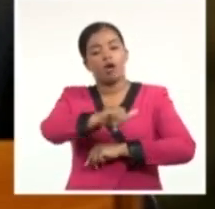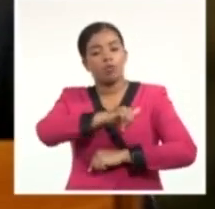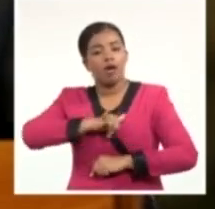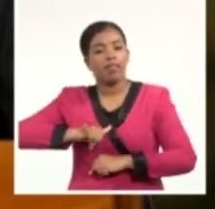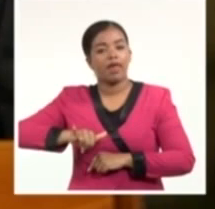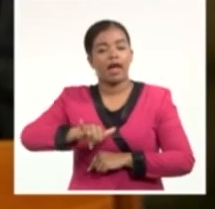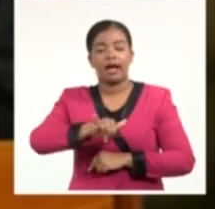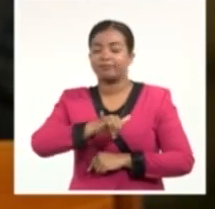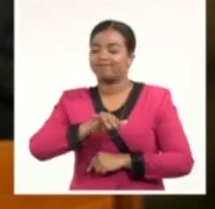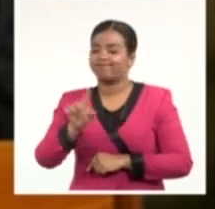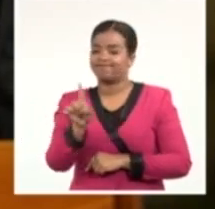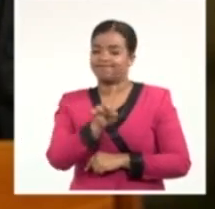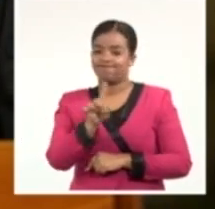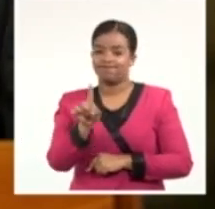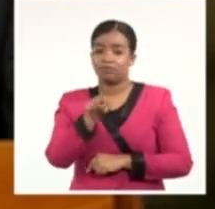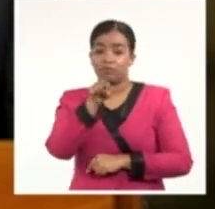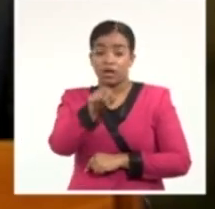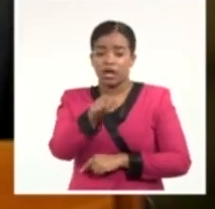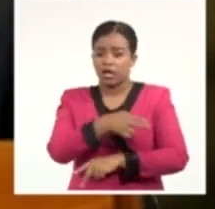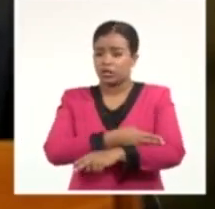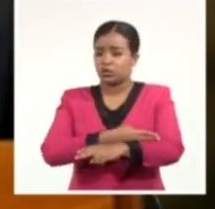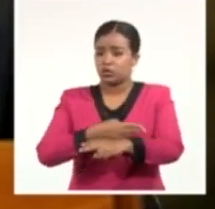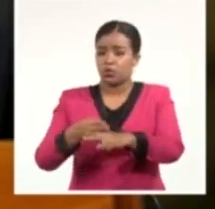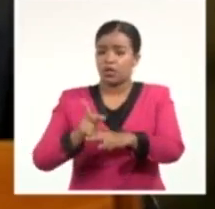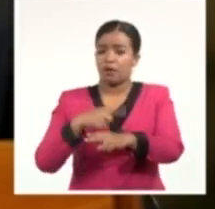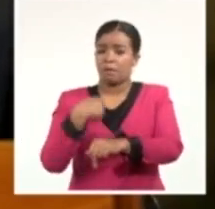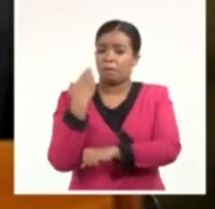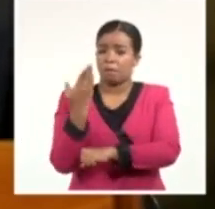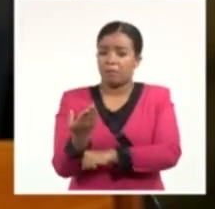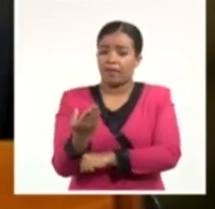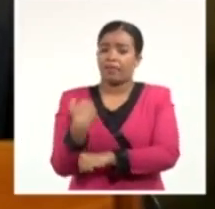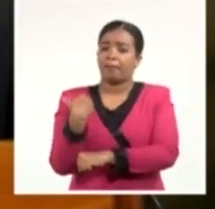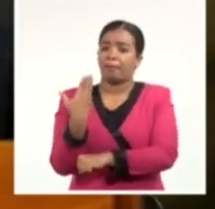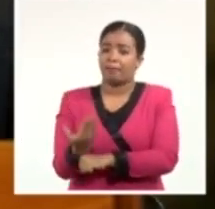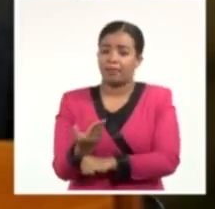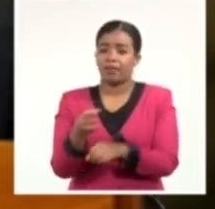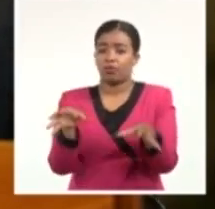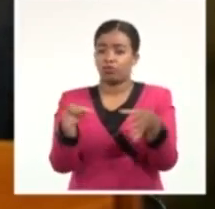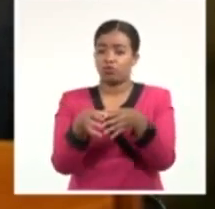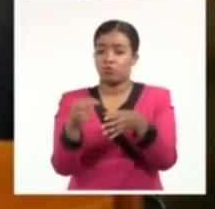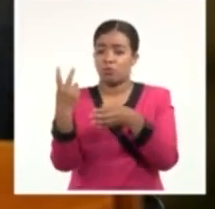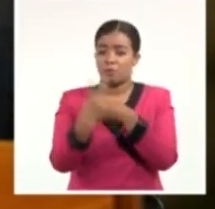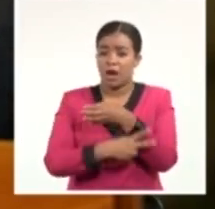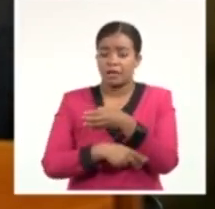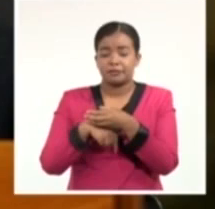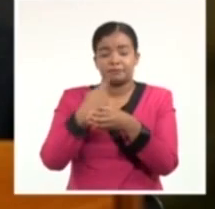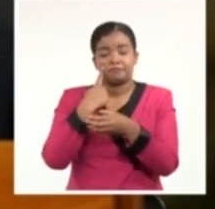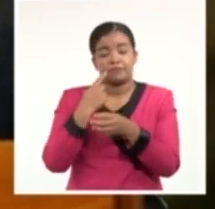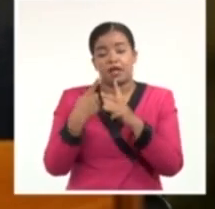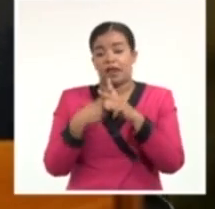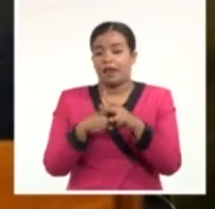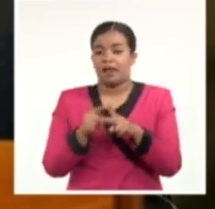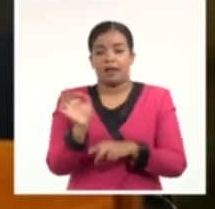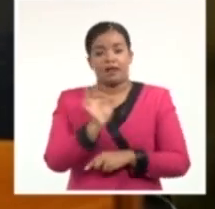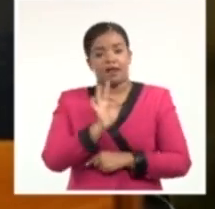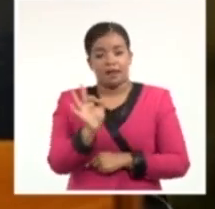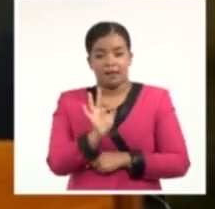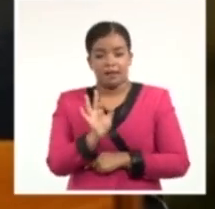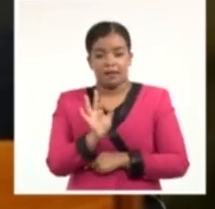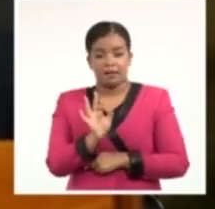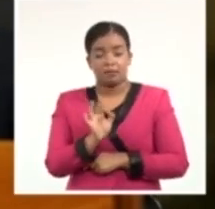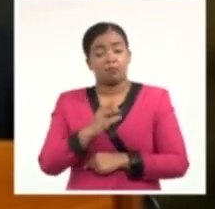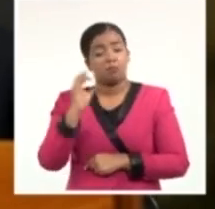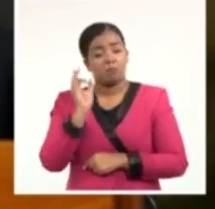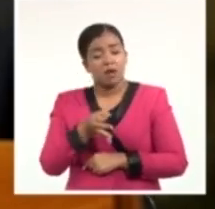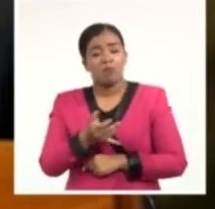que, a despecho de las demandas históricas de los países de este grupo, sostiene las riquezas de unos pocos a costa del empobrecimiento